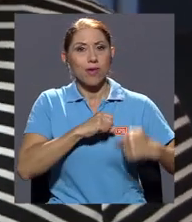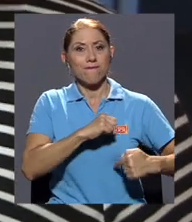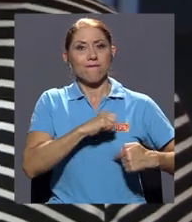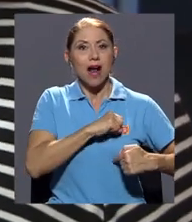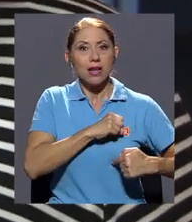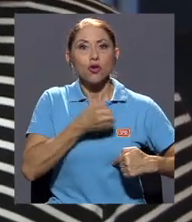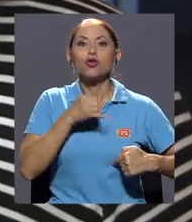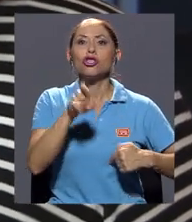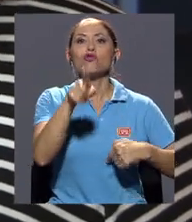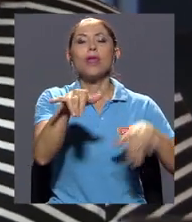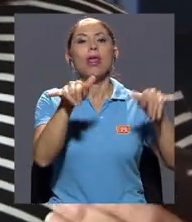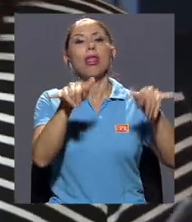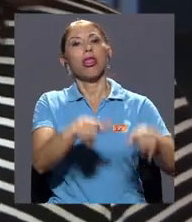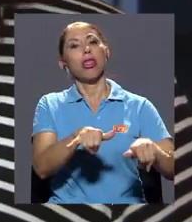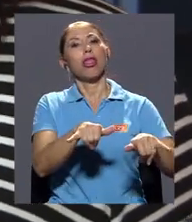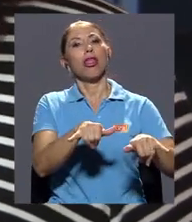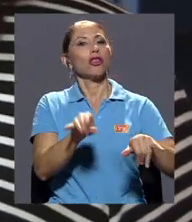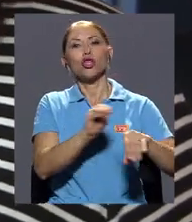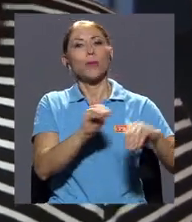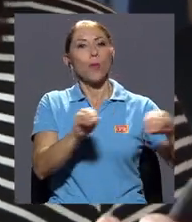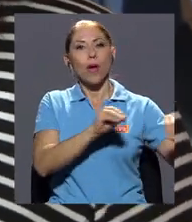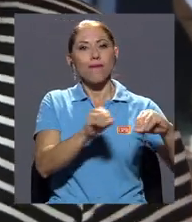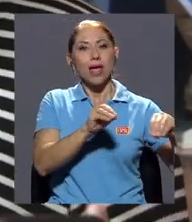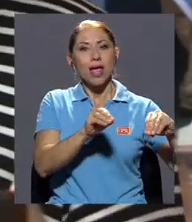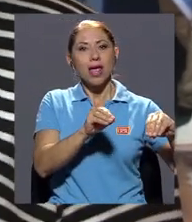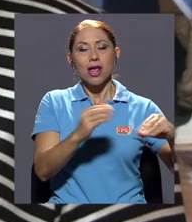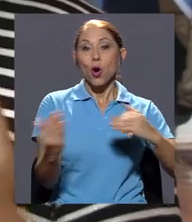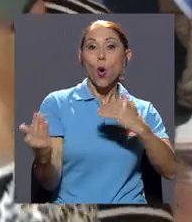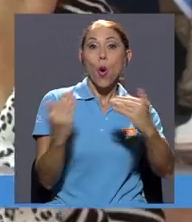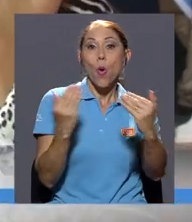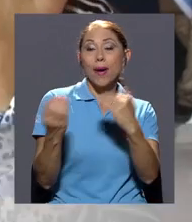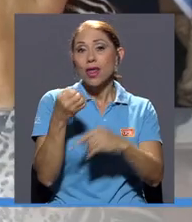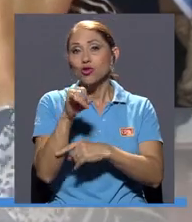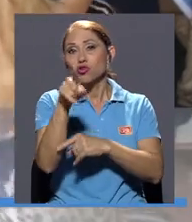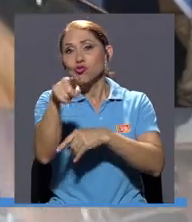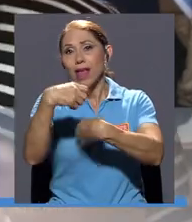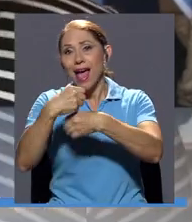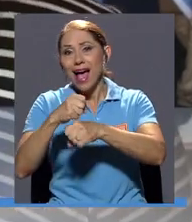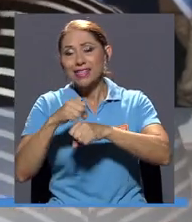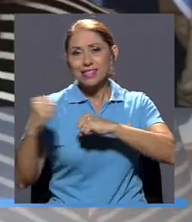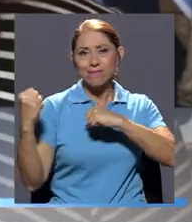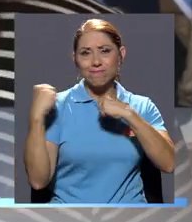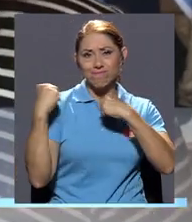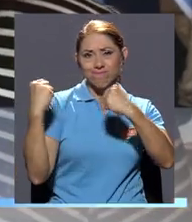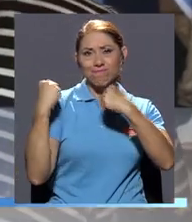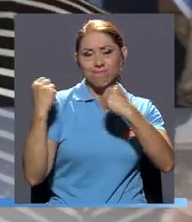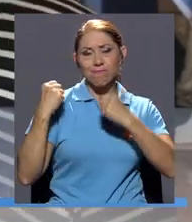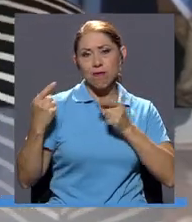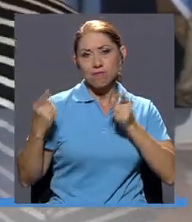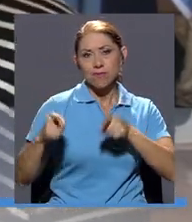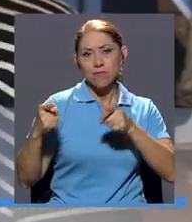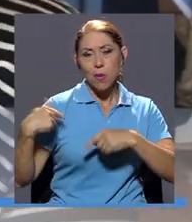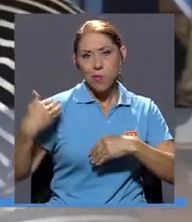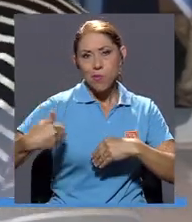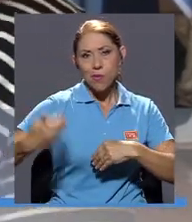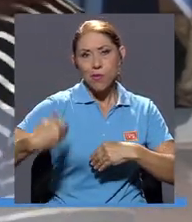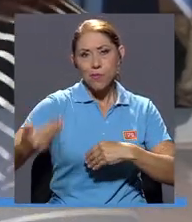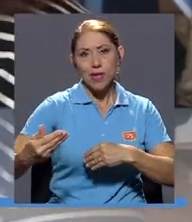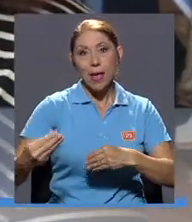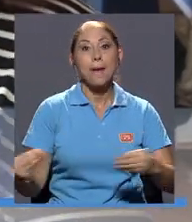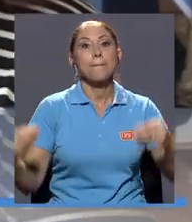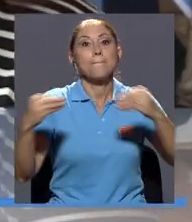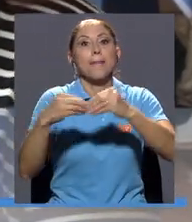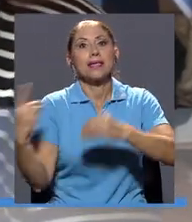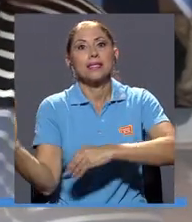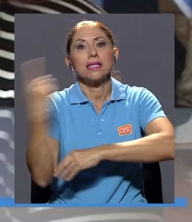se mueve comparado con si usted realiza ejercicio físico regularmente. A mayor días a la semana